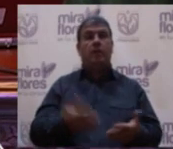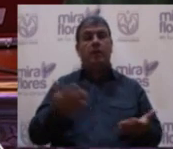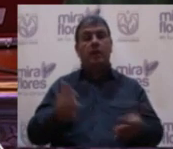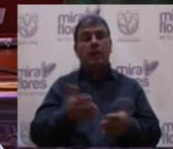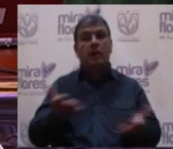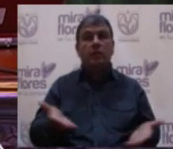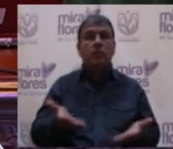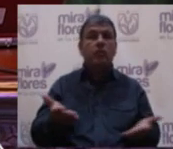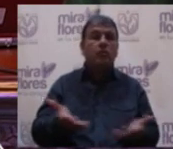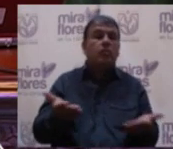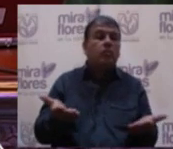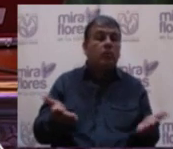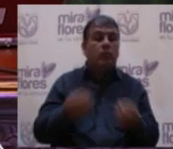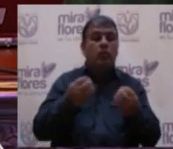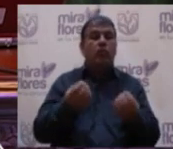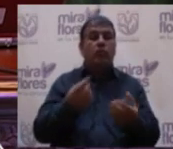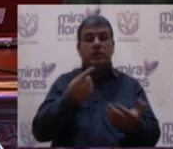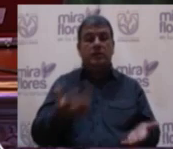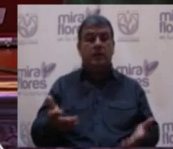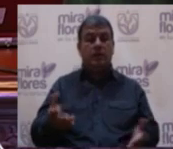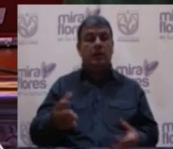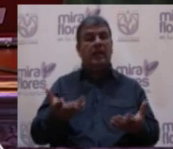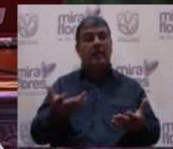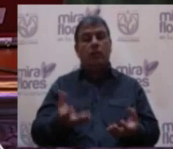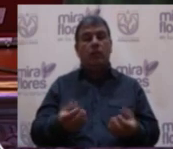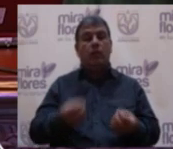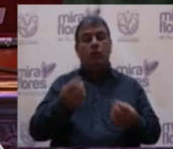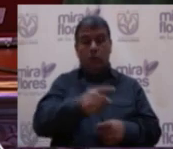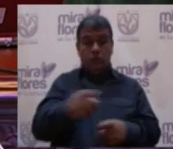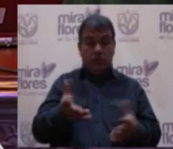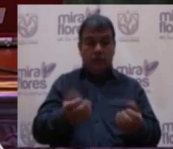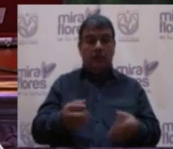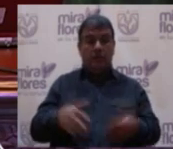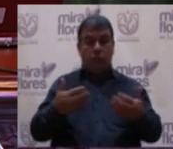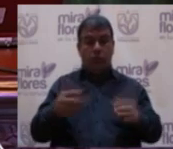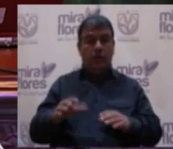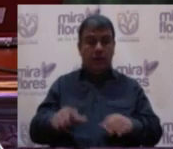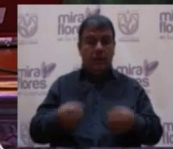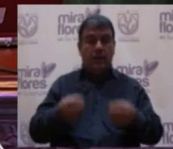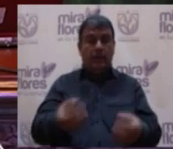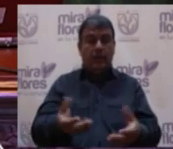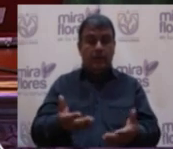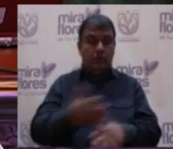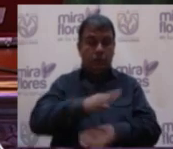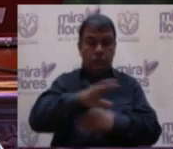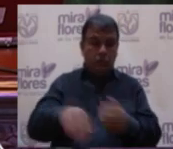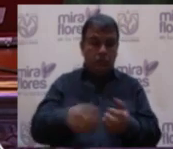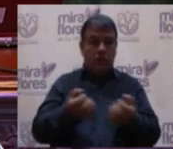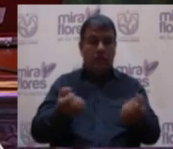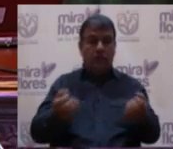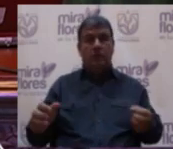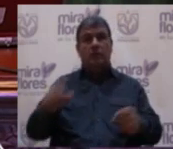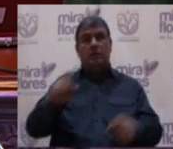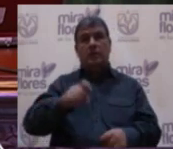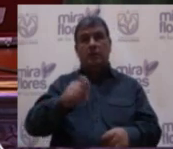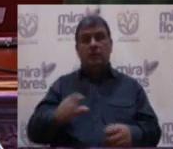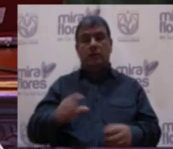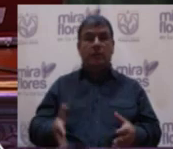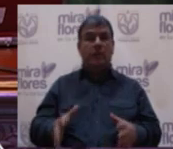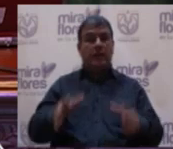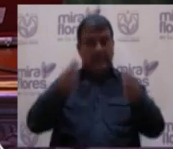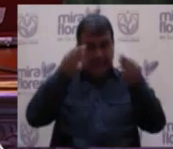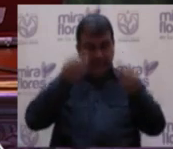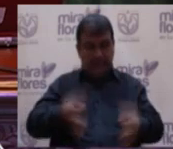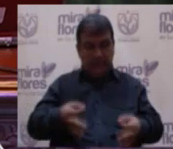qué circunstancias aprecian ellos que esto se da, en fin, todos los elementos necesarios para una toma